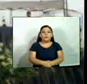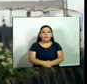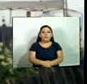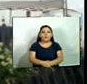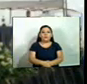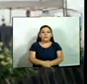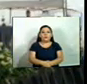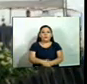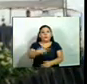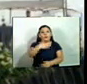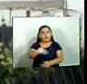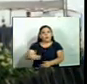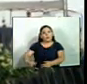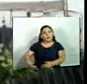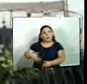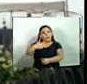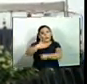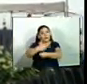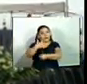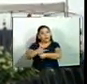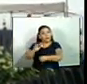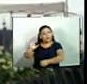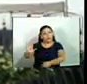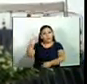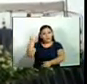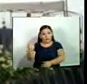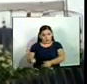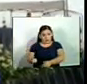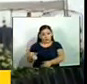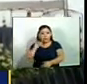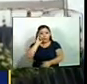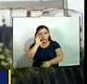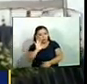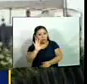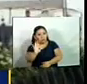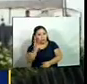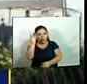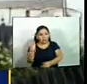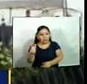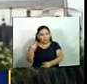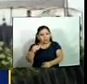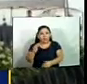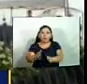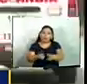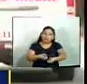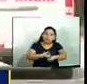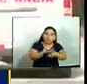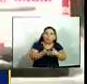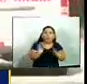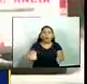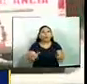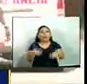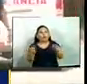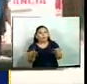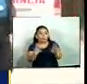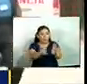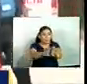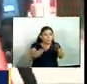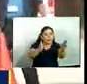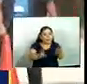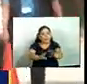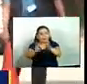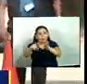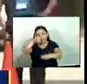El presidente de Guatemala, Alejandro Giammattei, informó que en los próximos días anunciará medidas para la reapertura de la economía del país.